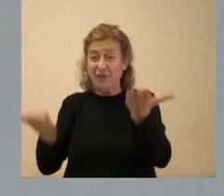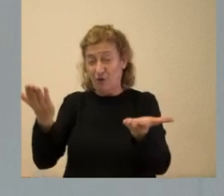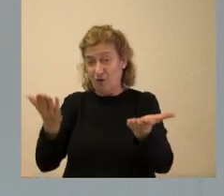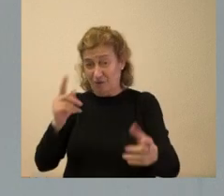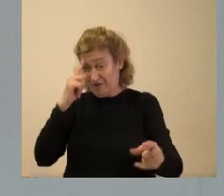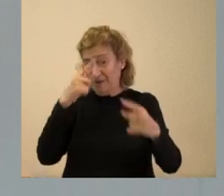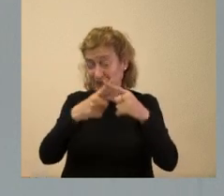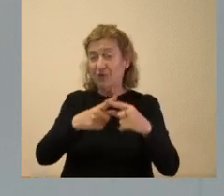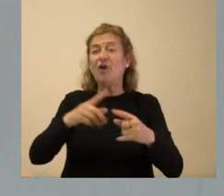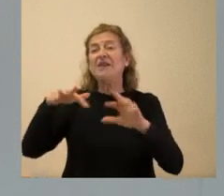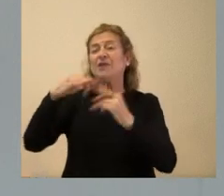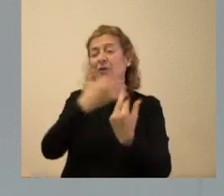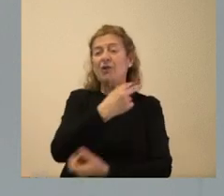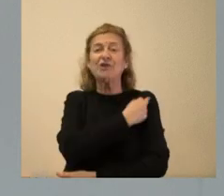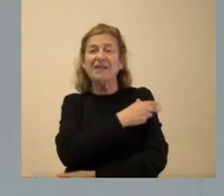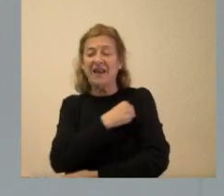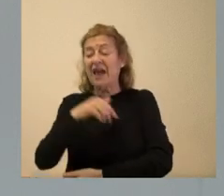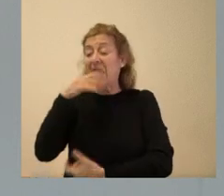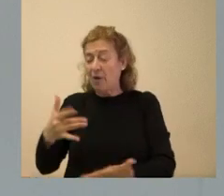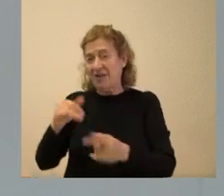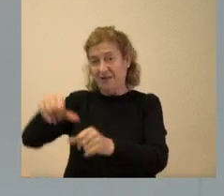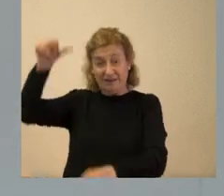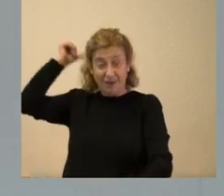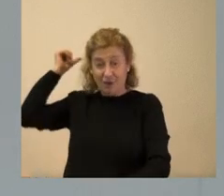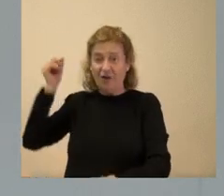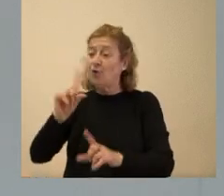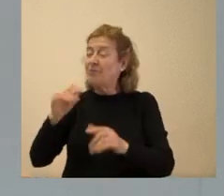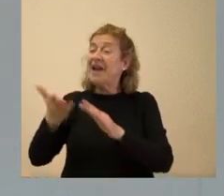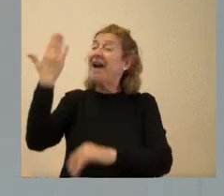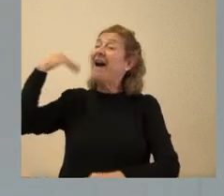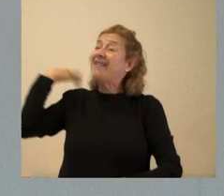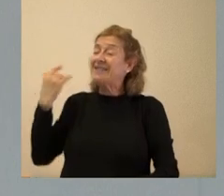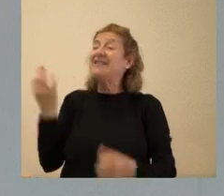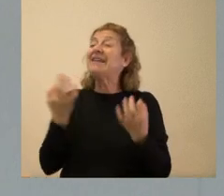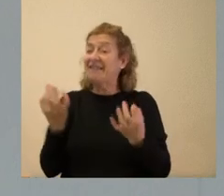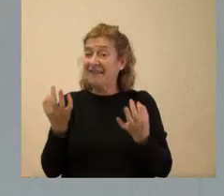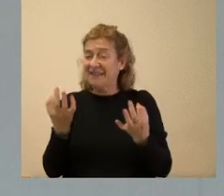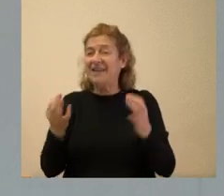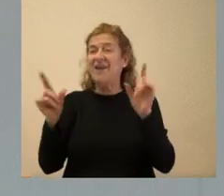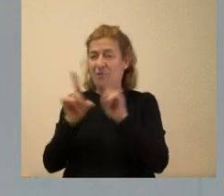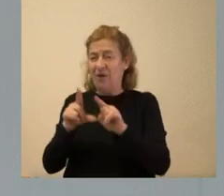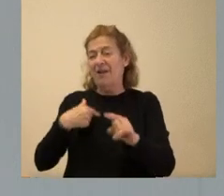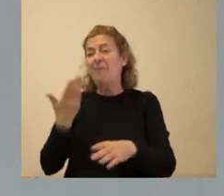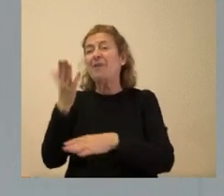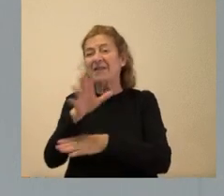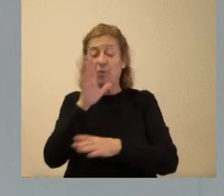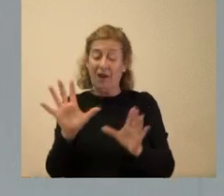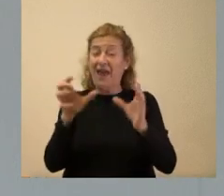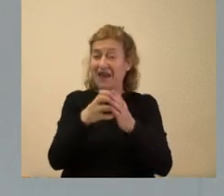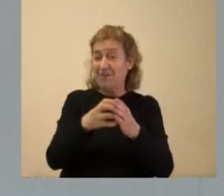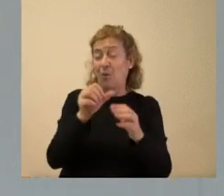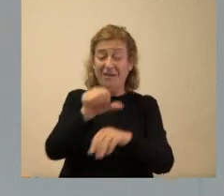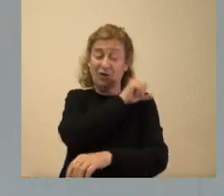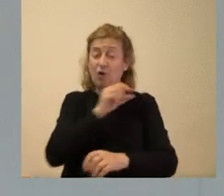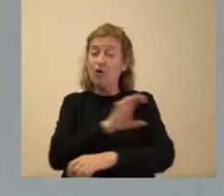de la situación sanitaria actual y la anterior no la anterior lo que tenía tal y como se había planteado por la anterior equipo de la consejería de